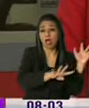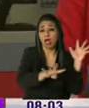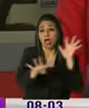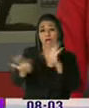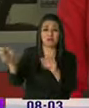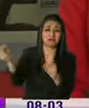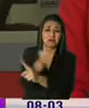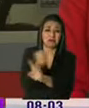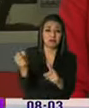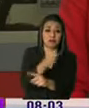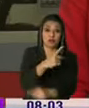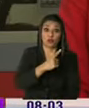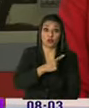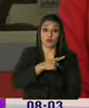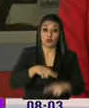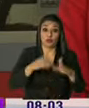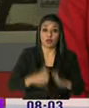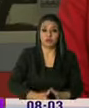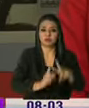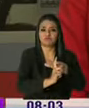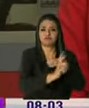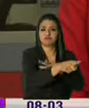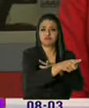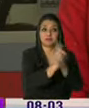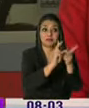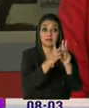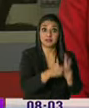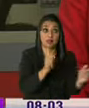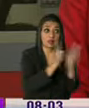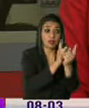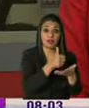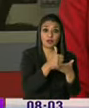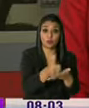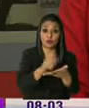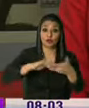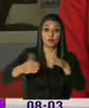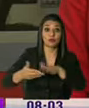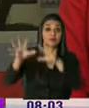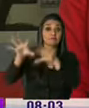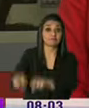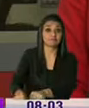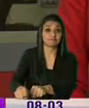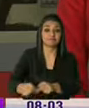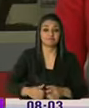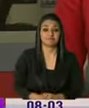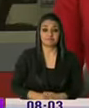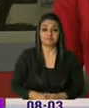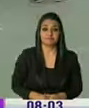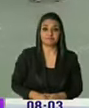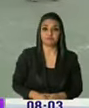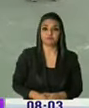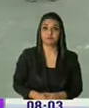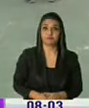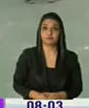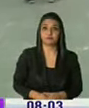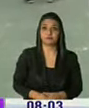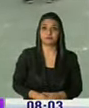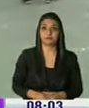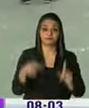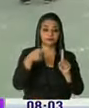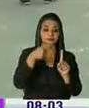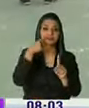El dueño de la unidad logró escapar, un vecino lo auxilió y la comunidad capturó a los presuntos antisociales. Don